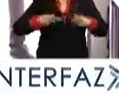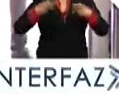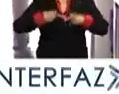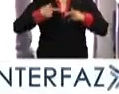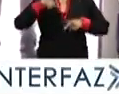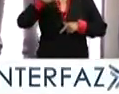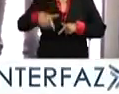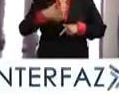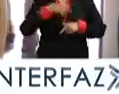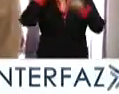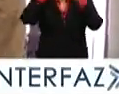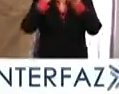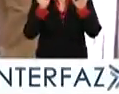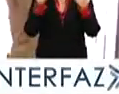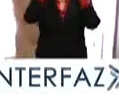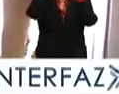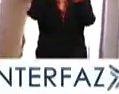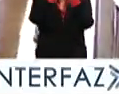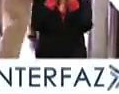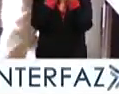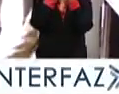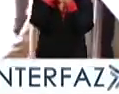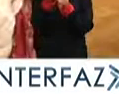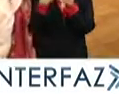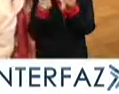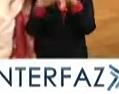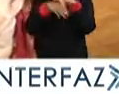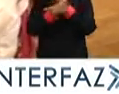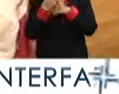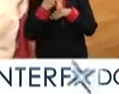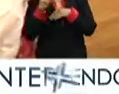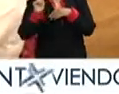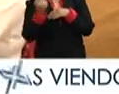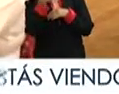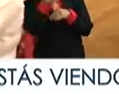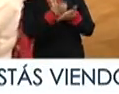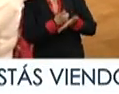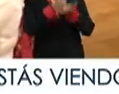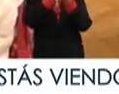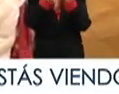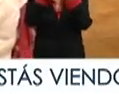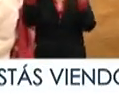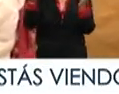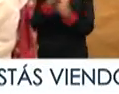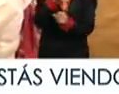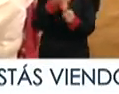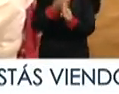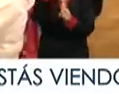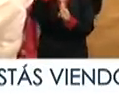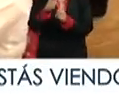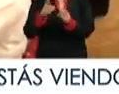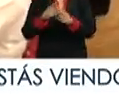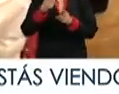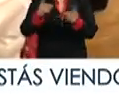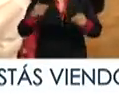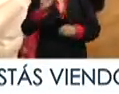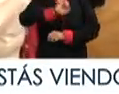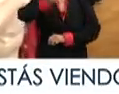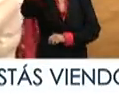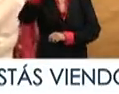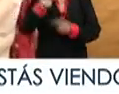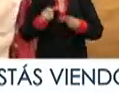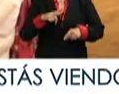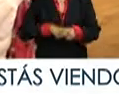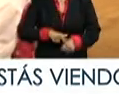personas tienen ceguera o debilidad visual, y tener acceso a la tecnología les abre grandes oportunidades para su desarrollo profesional